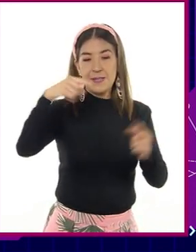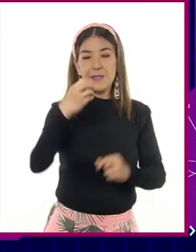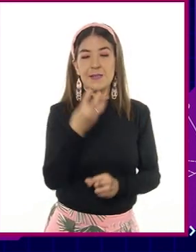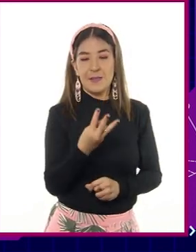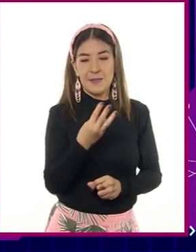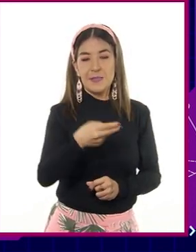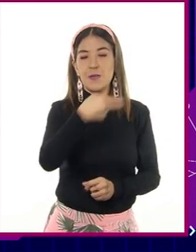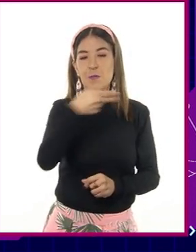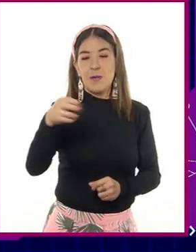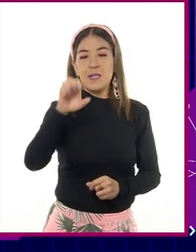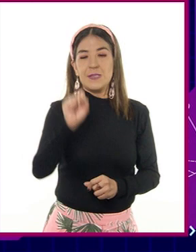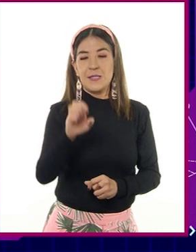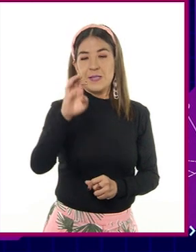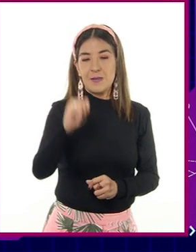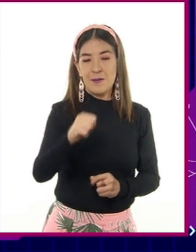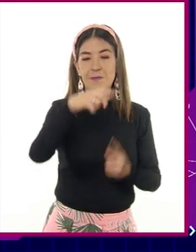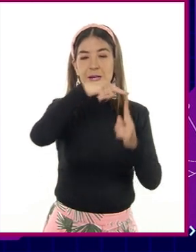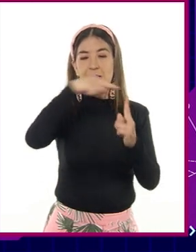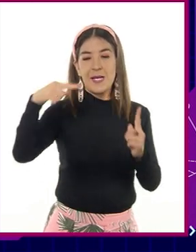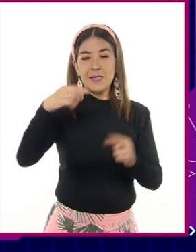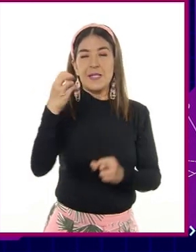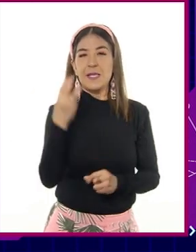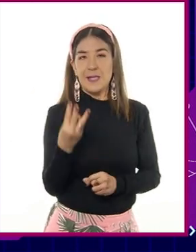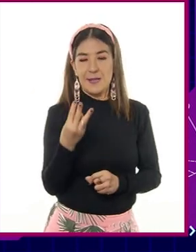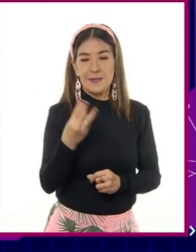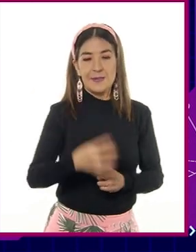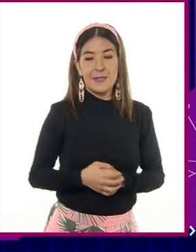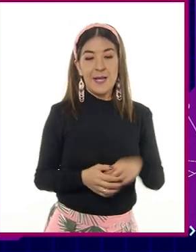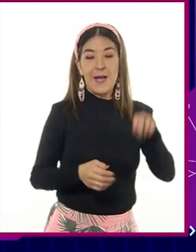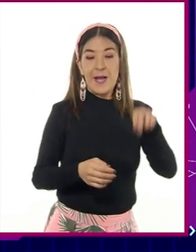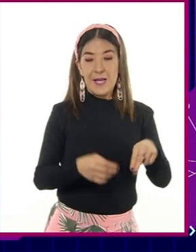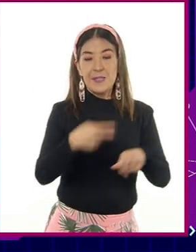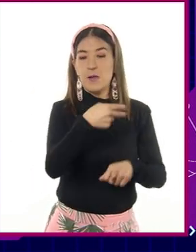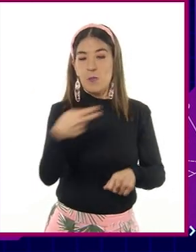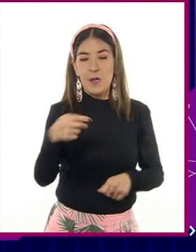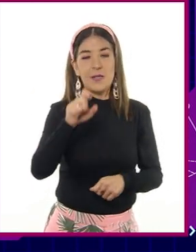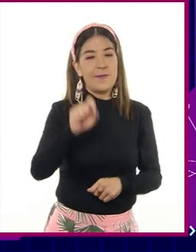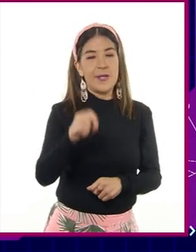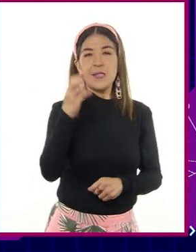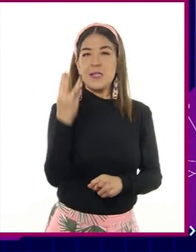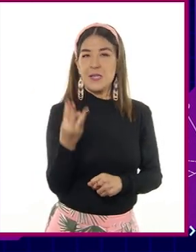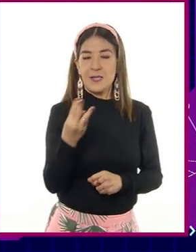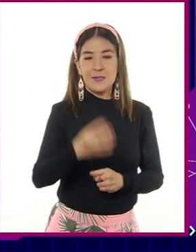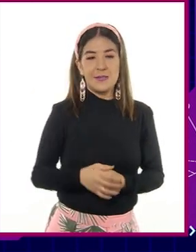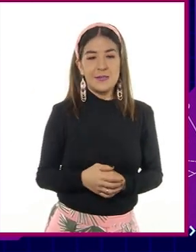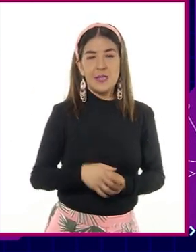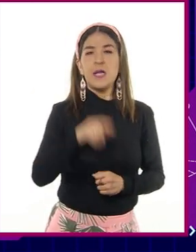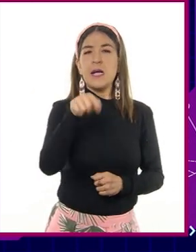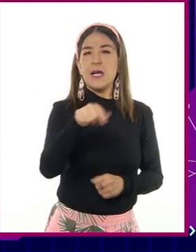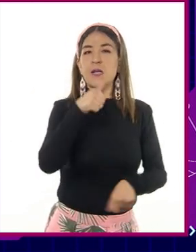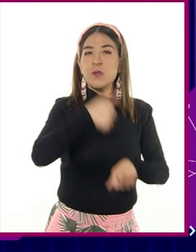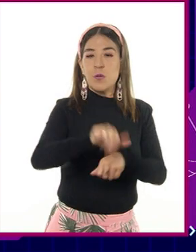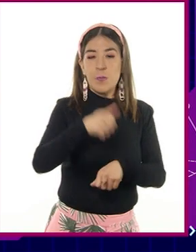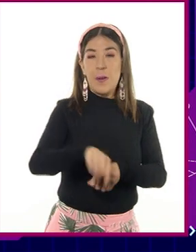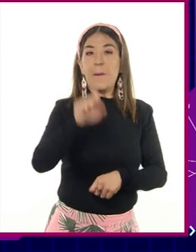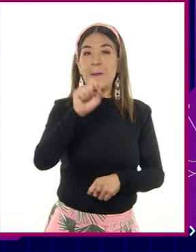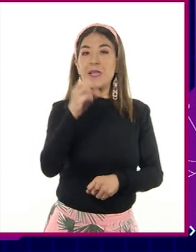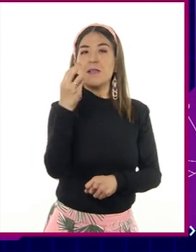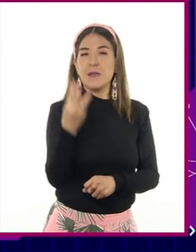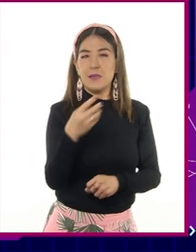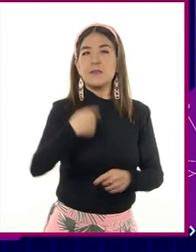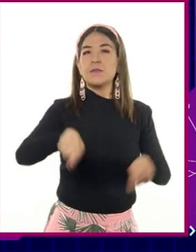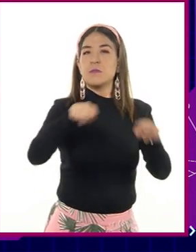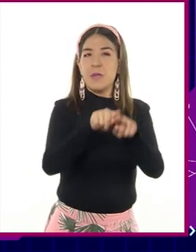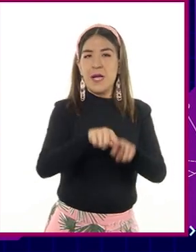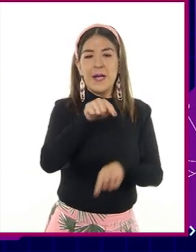igual a 69 entre 3. n igual a 23. Como 23 es un número entero, quiere decir